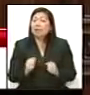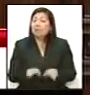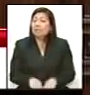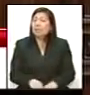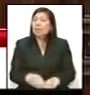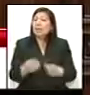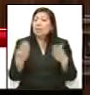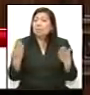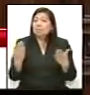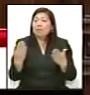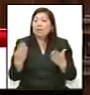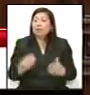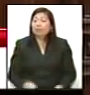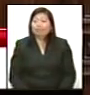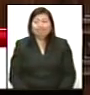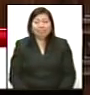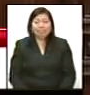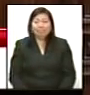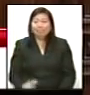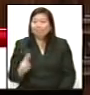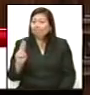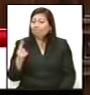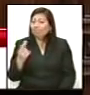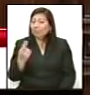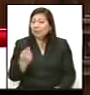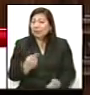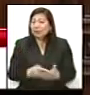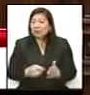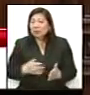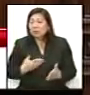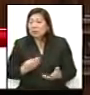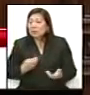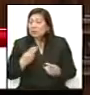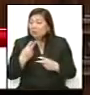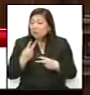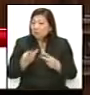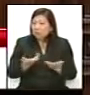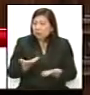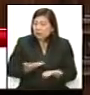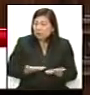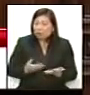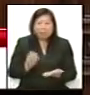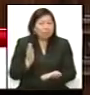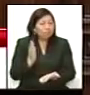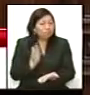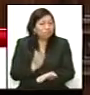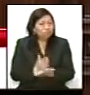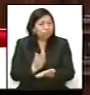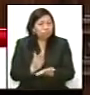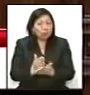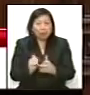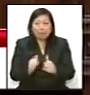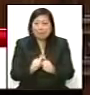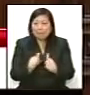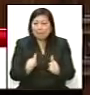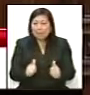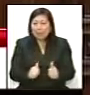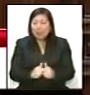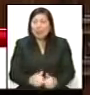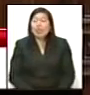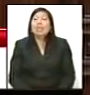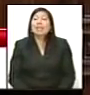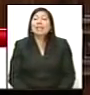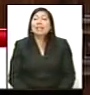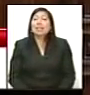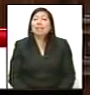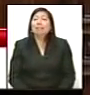abierto desenmascaradamente a la corrupción y se pueda modificar drásticamente el modelo. Y en todo